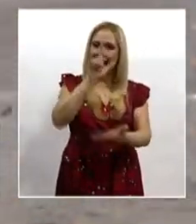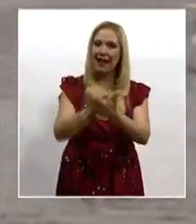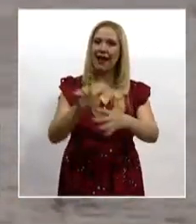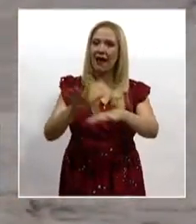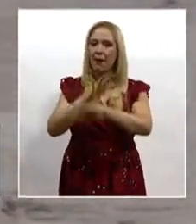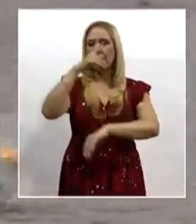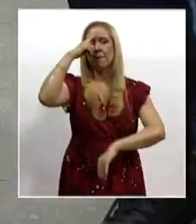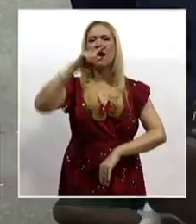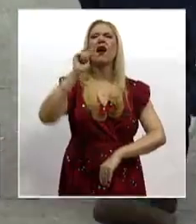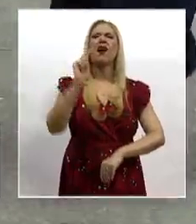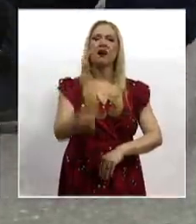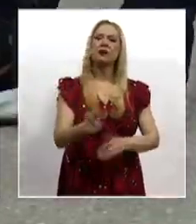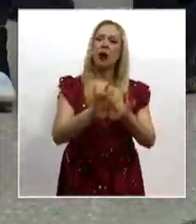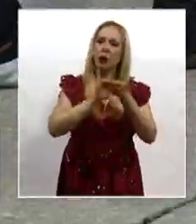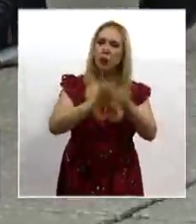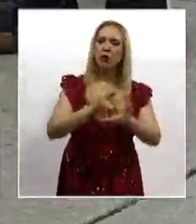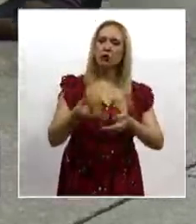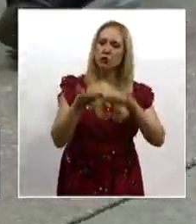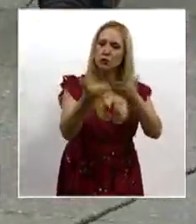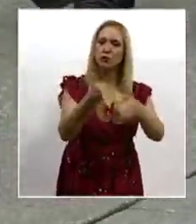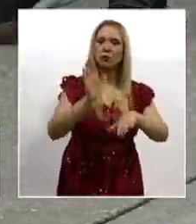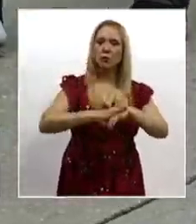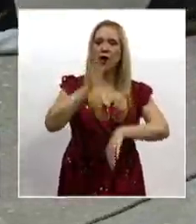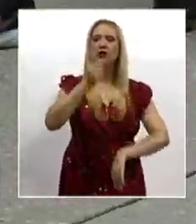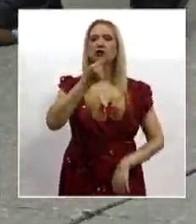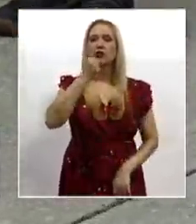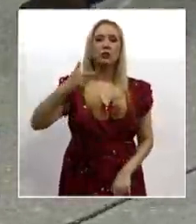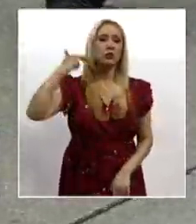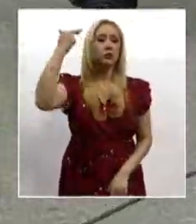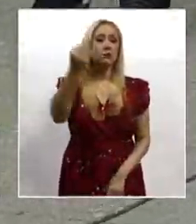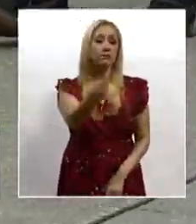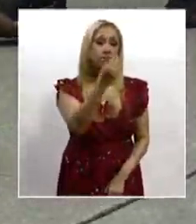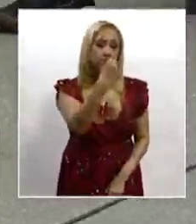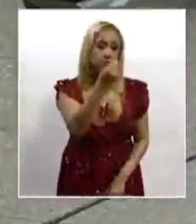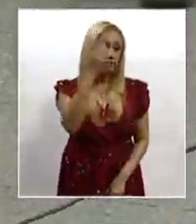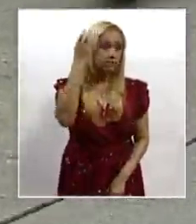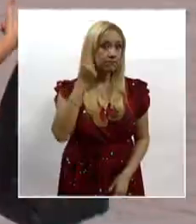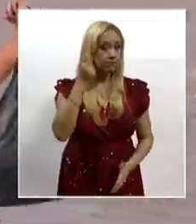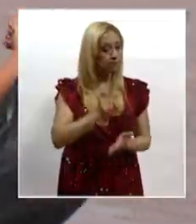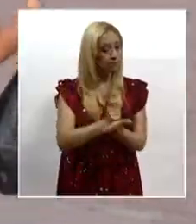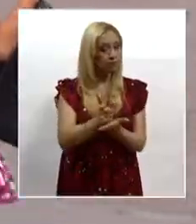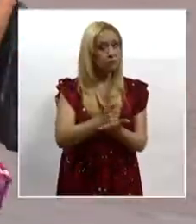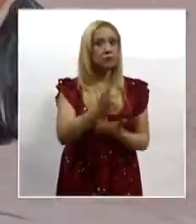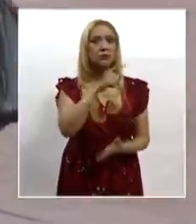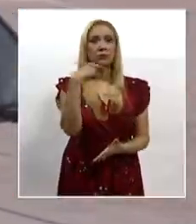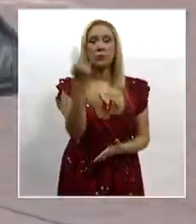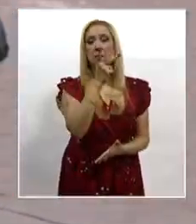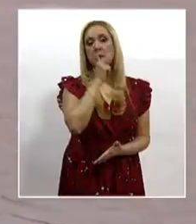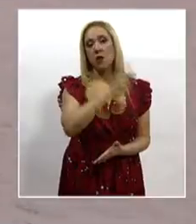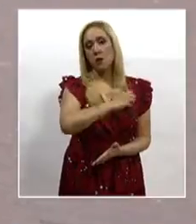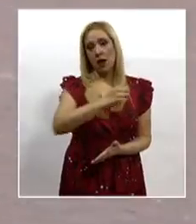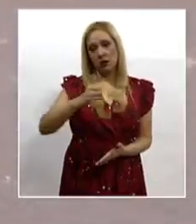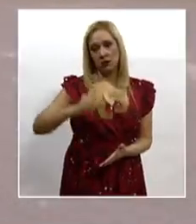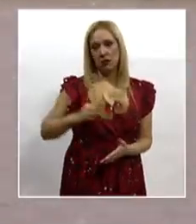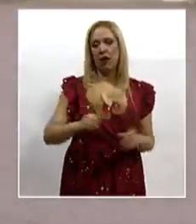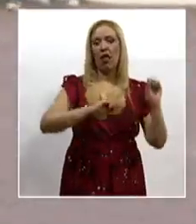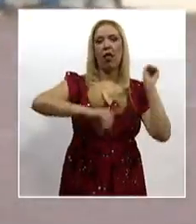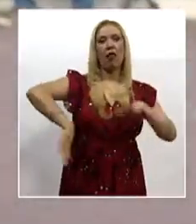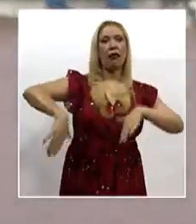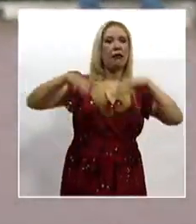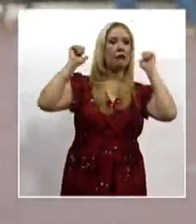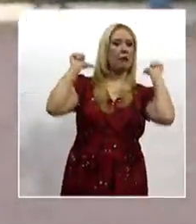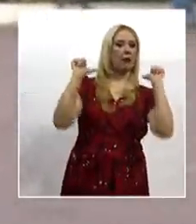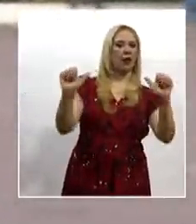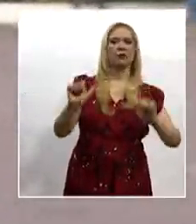para satisfacer las necesidades alimentarias de manera adecuada de este sector de la población. Con esta interpretación se salvaguarda el derecho